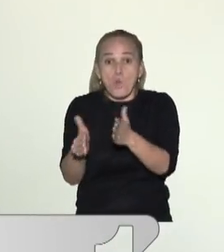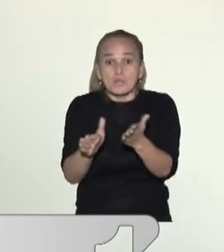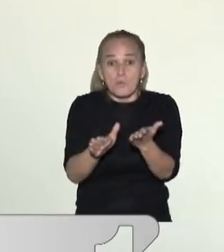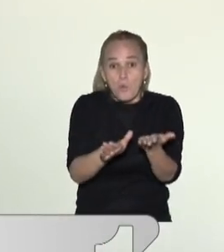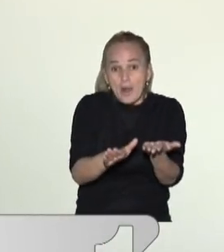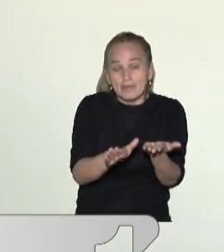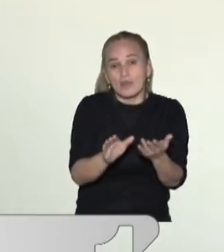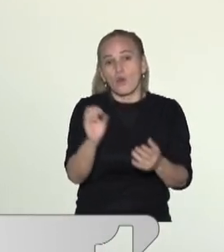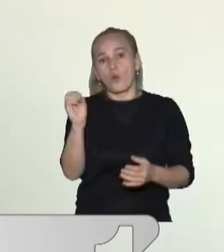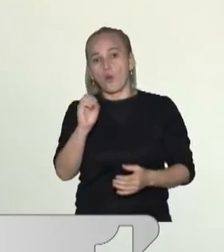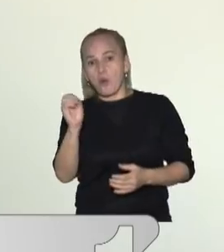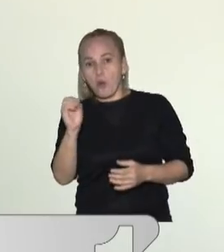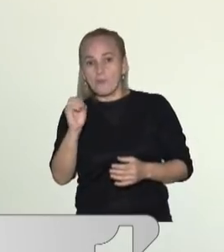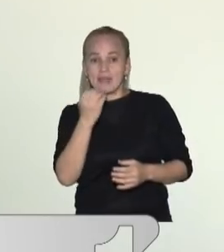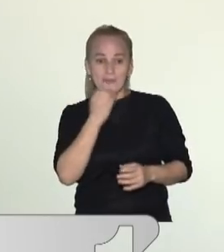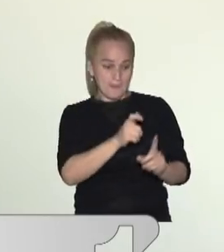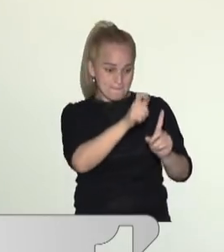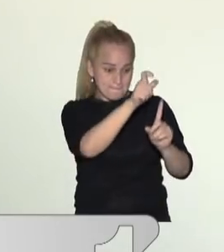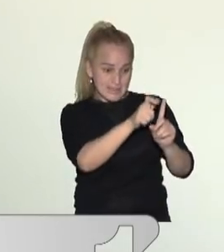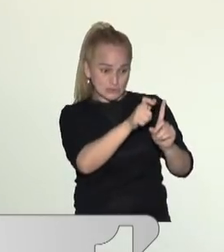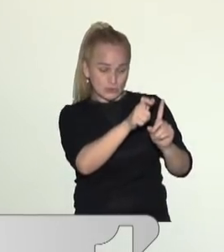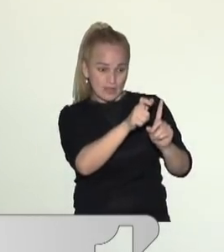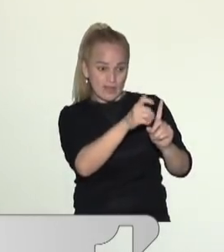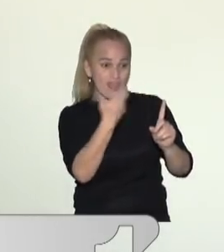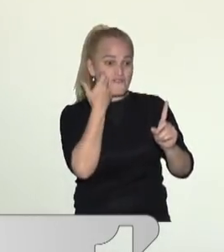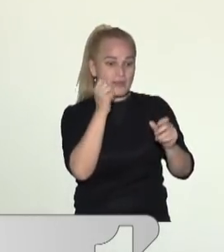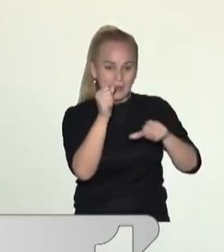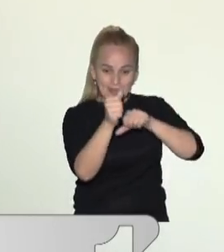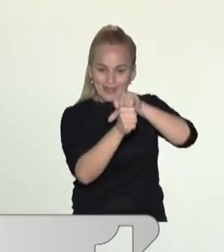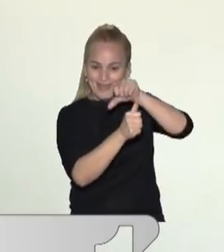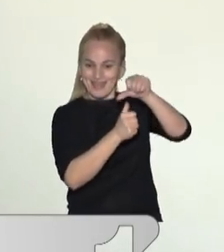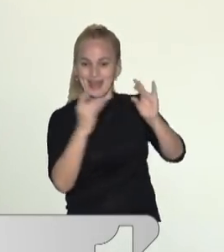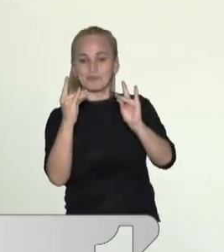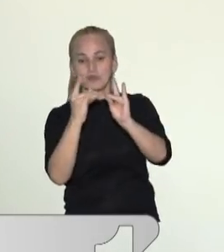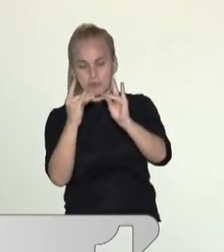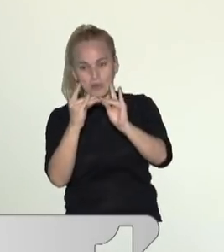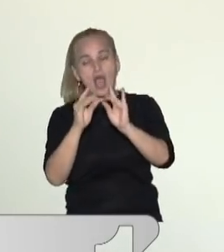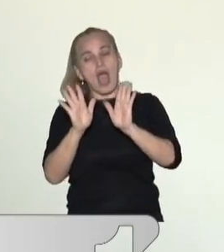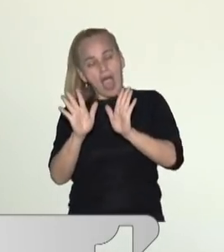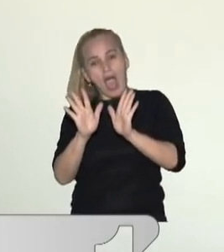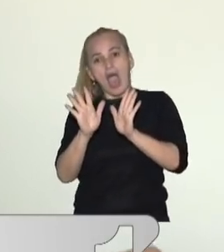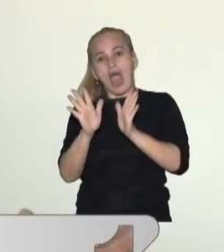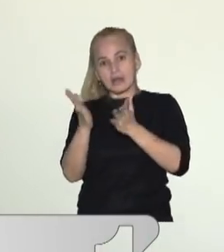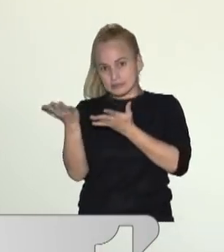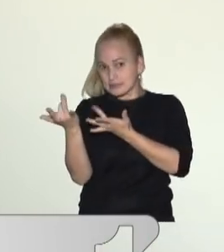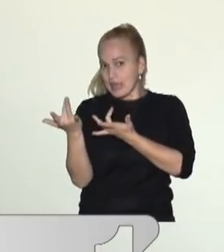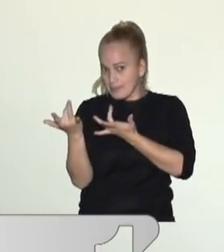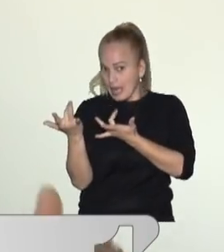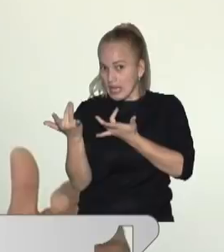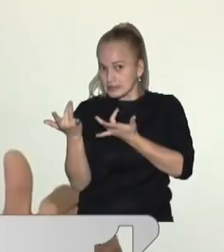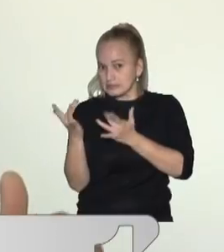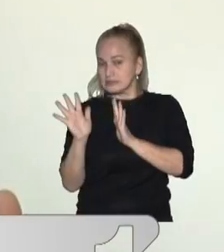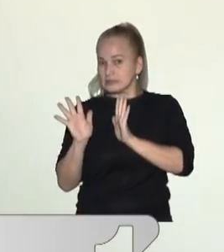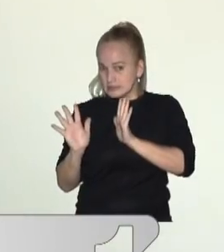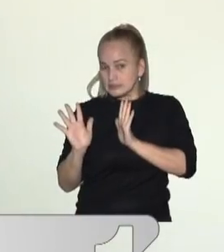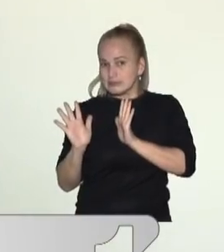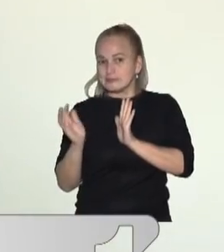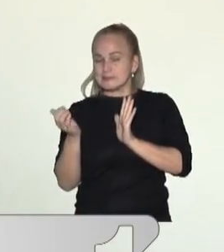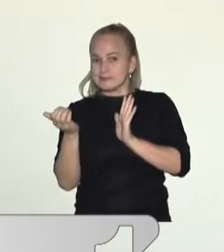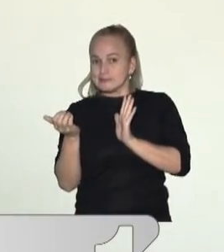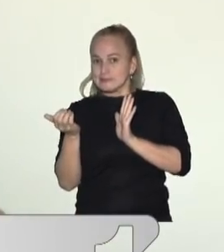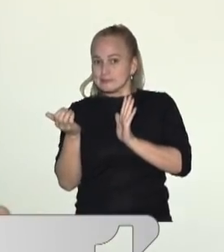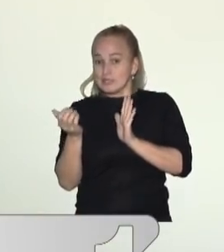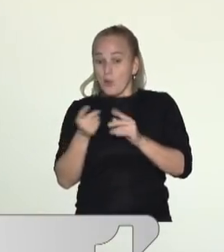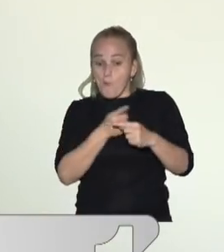o pacientes han sido trasladados a cuidados intermedios. Todavía sigue siendo latente la crisis, por cuanto en